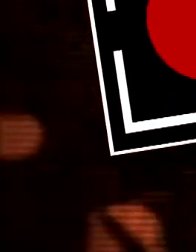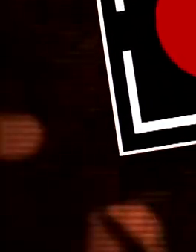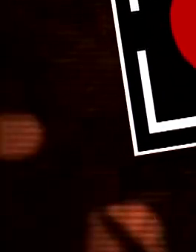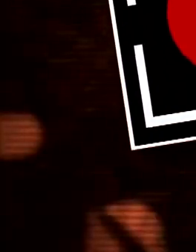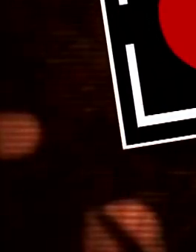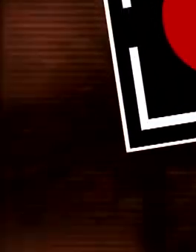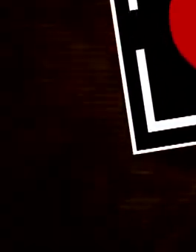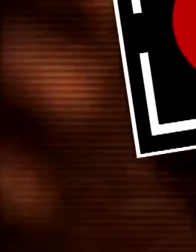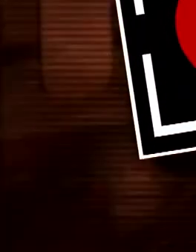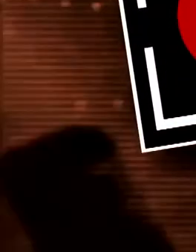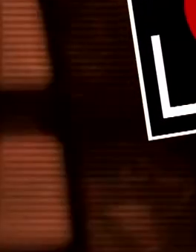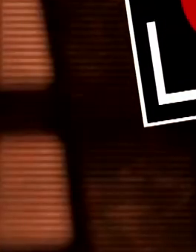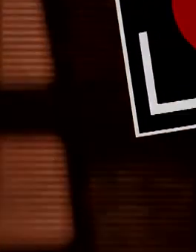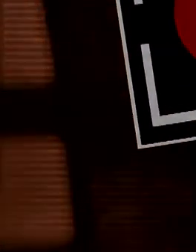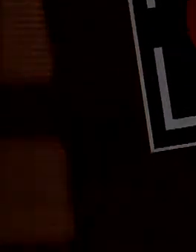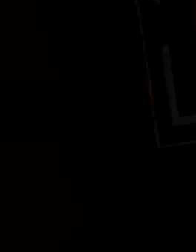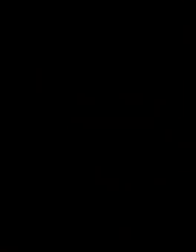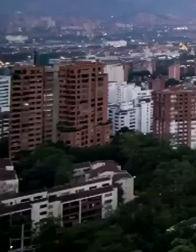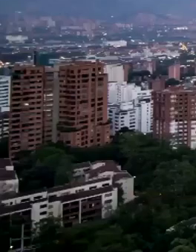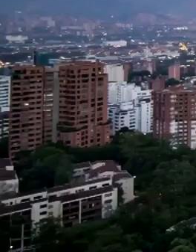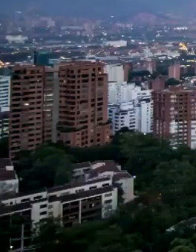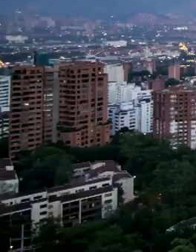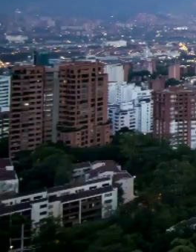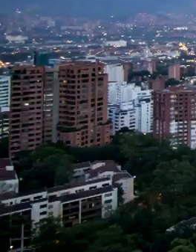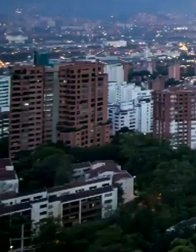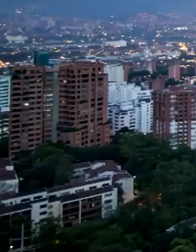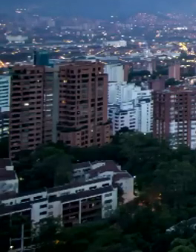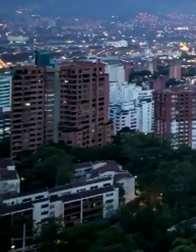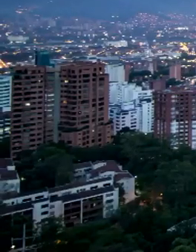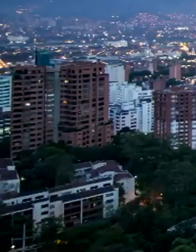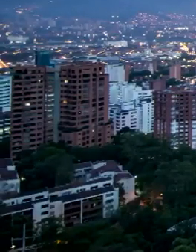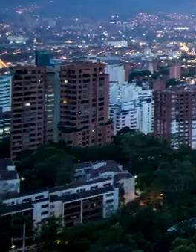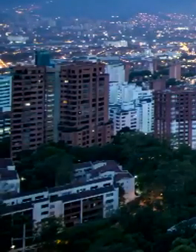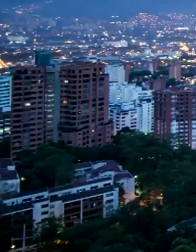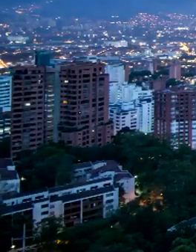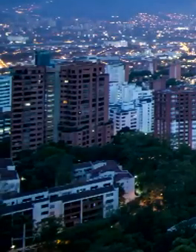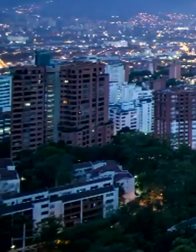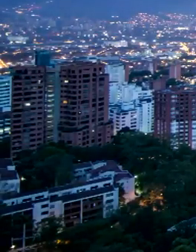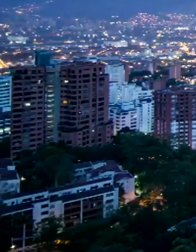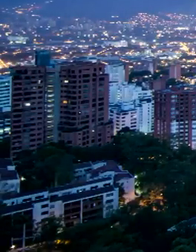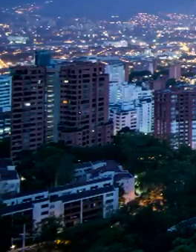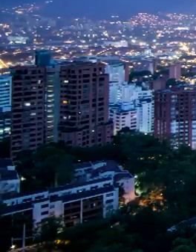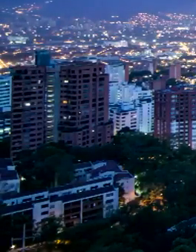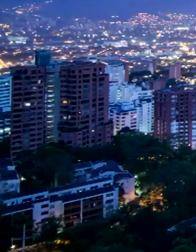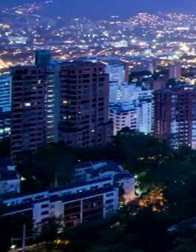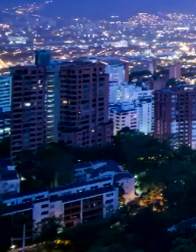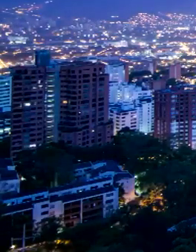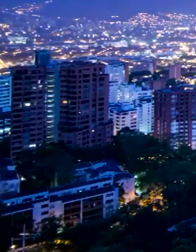Medellín.